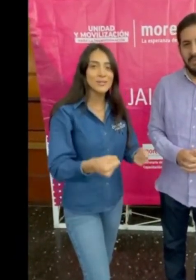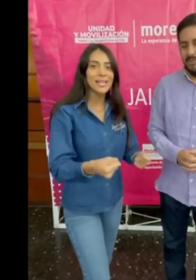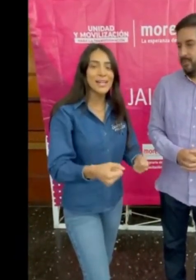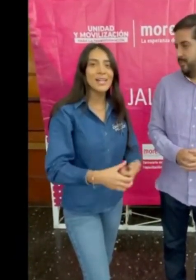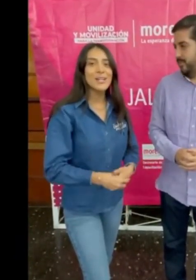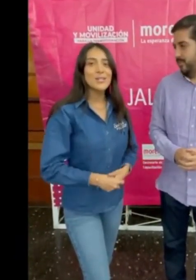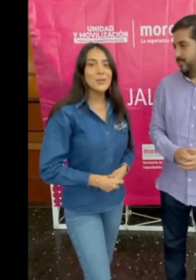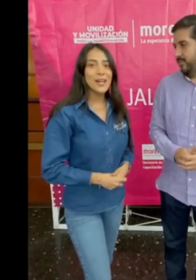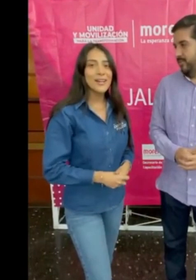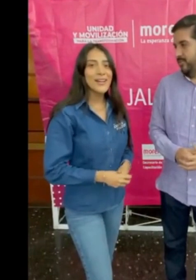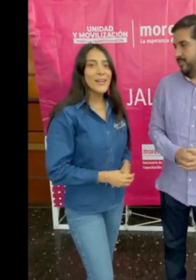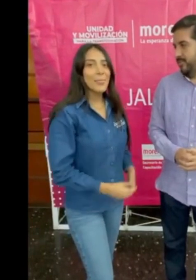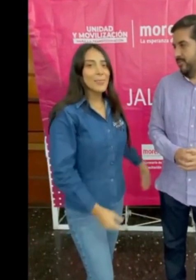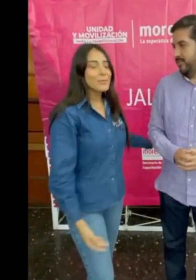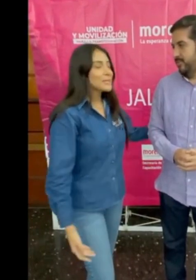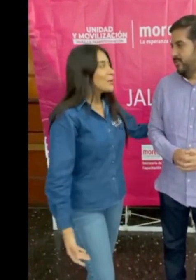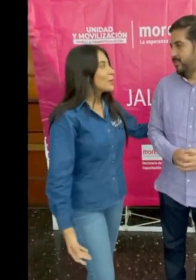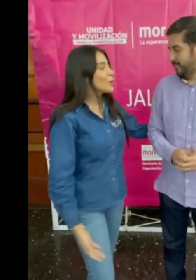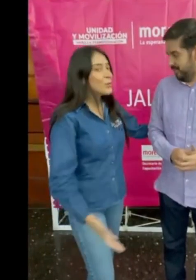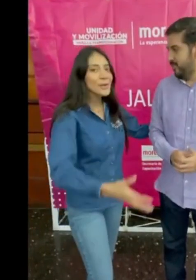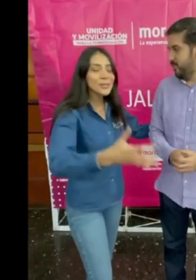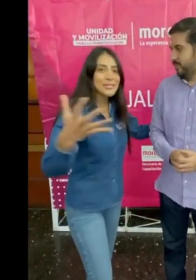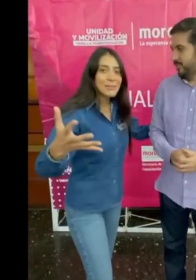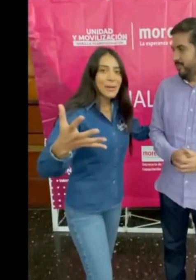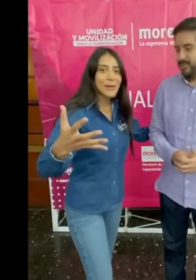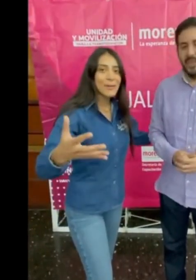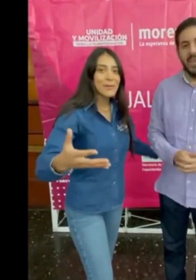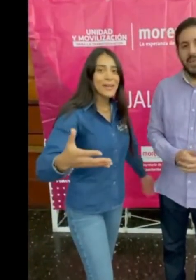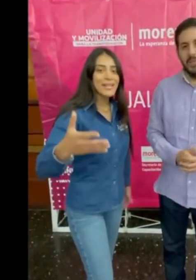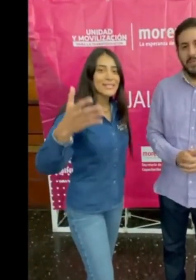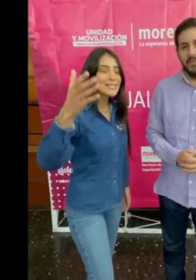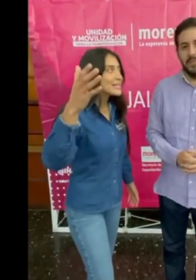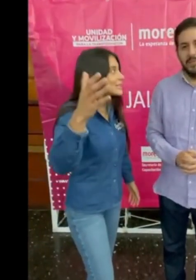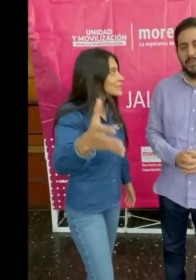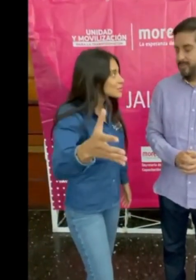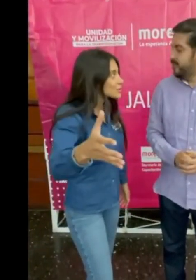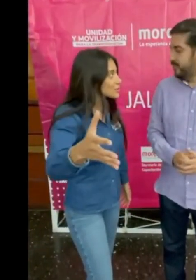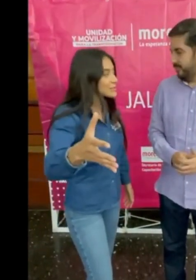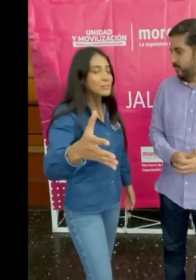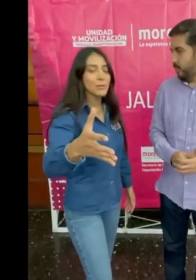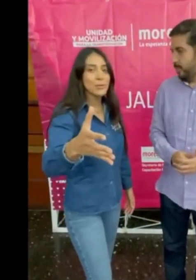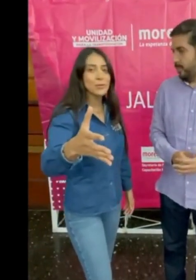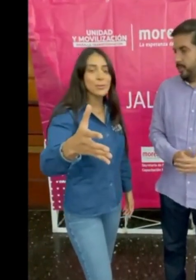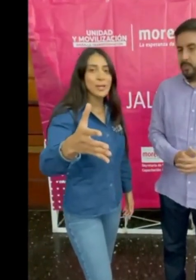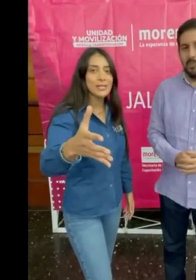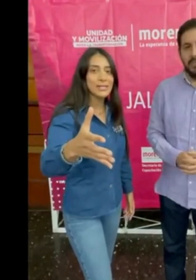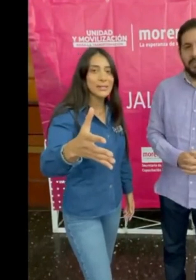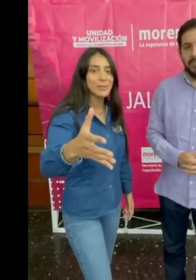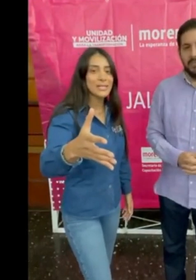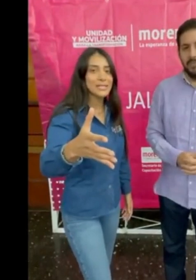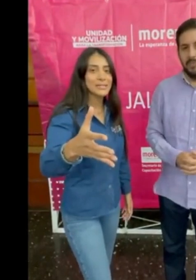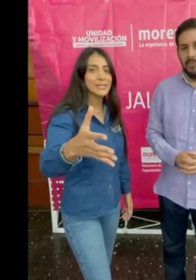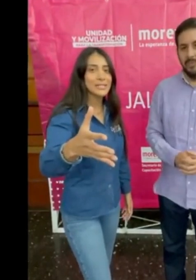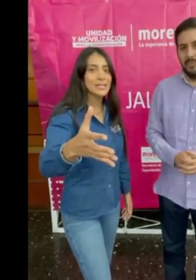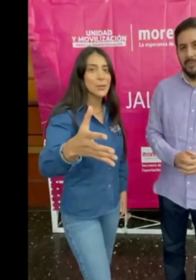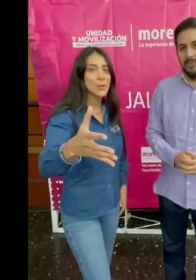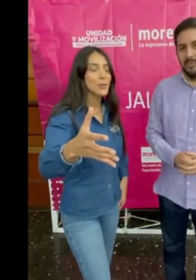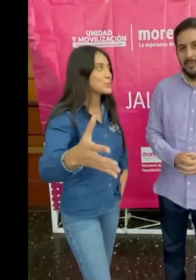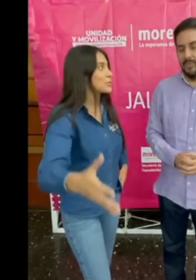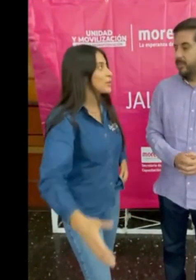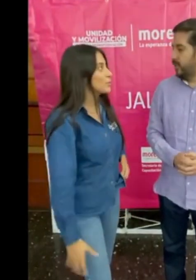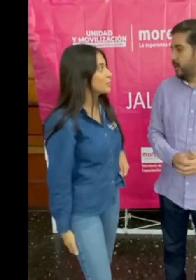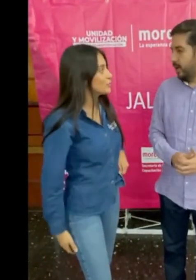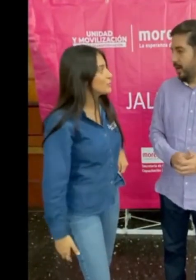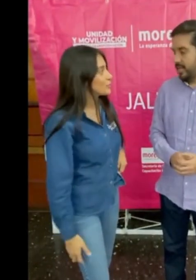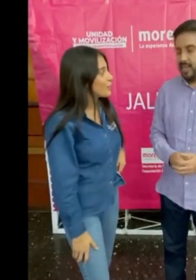no van a soltar su lana. Diputado, ¿cómo ve todo este panorama? ¿Este es el inicio de este famoso plan C del presidente Andrés